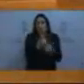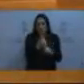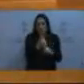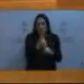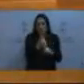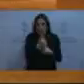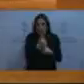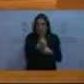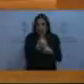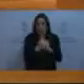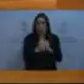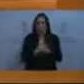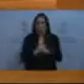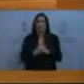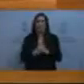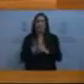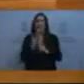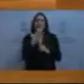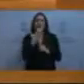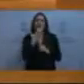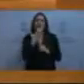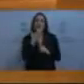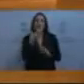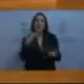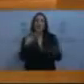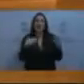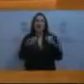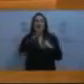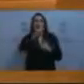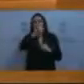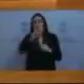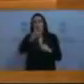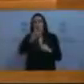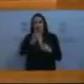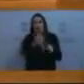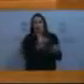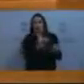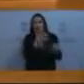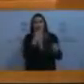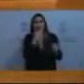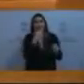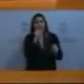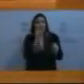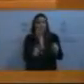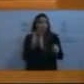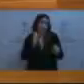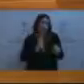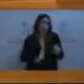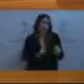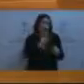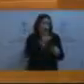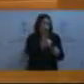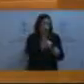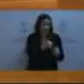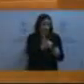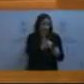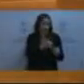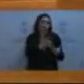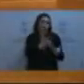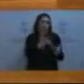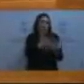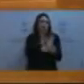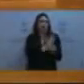¿Qué ocurriría si la UBI móvil de Harrio tuviese el personal, en vez de ser una UBI móvil secundaria, esto es sin personal